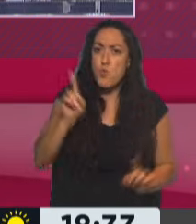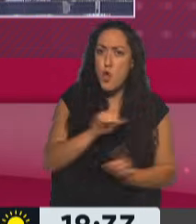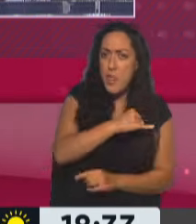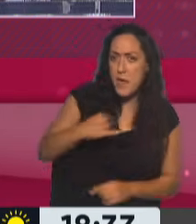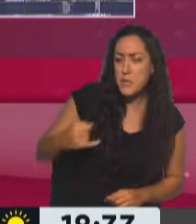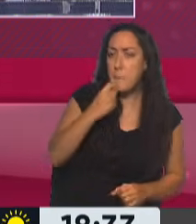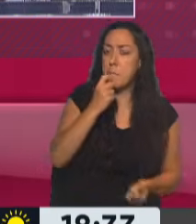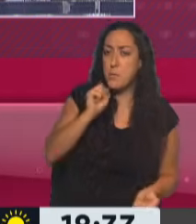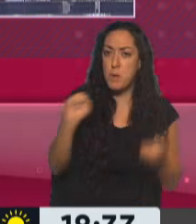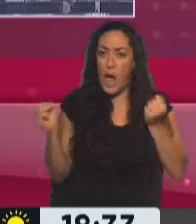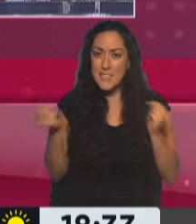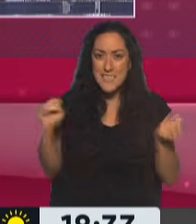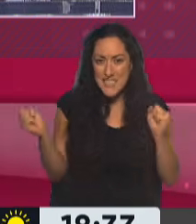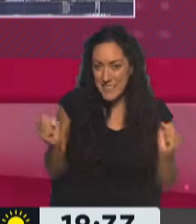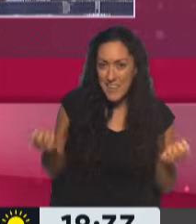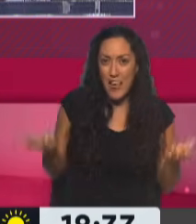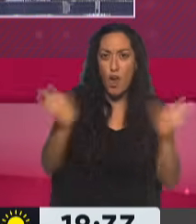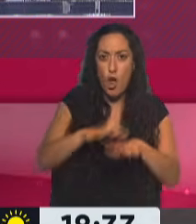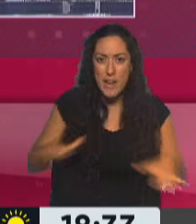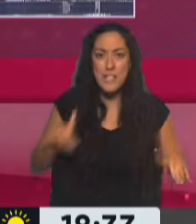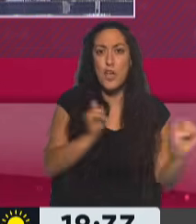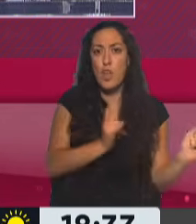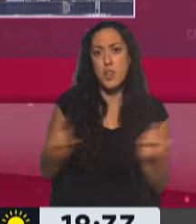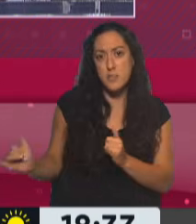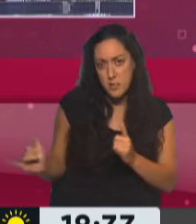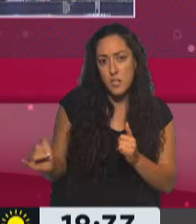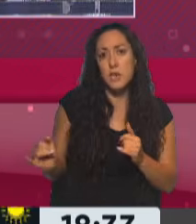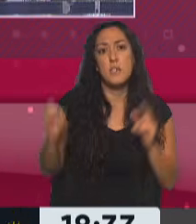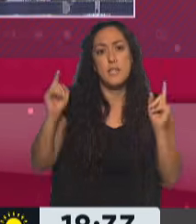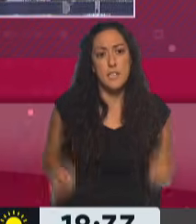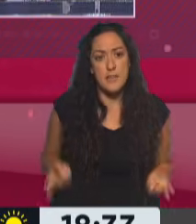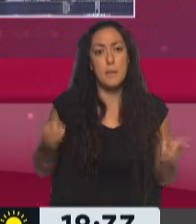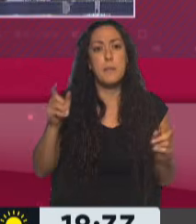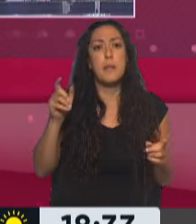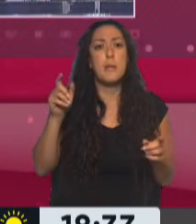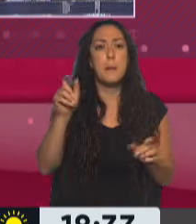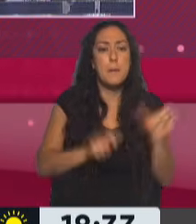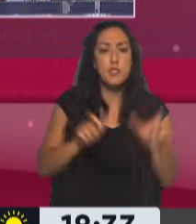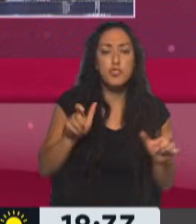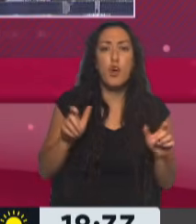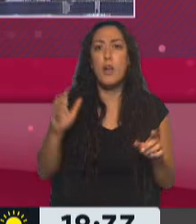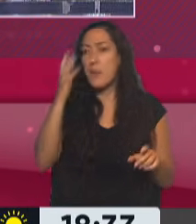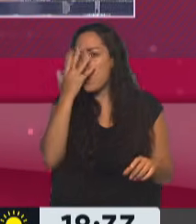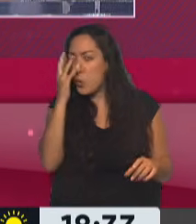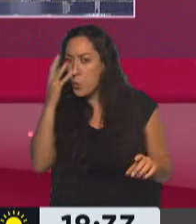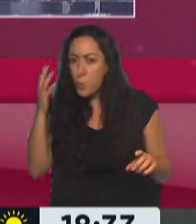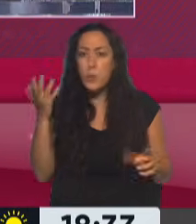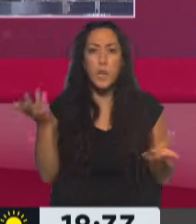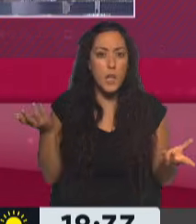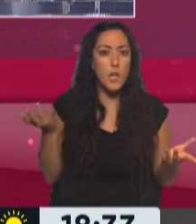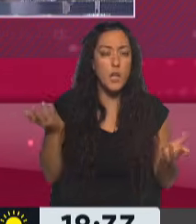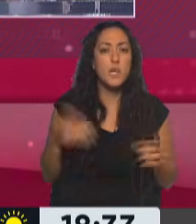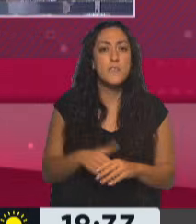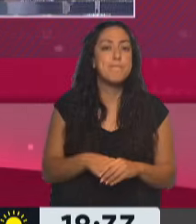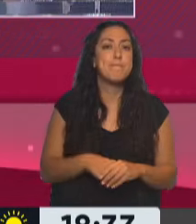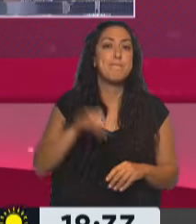la ansiedad que produce en general en los chicos, en los adolescentes y sobre todo los crecientes casos de grooming. Claramente, uno puede